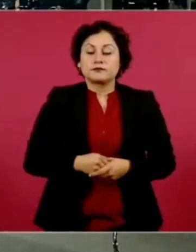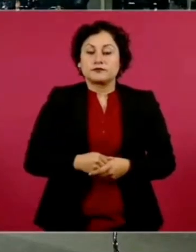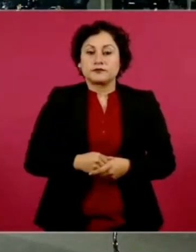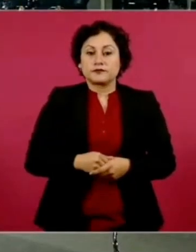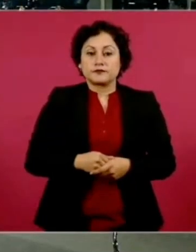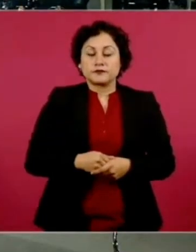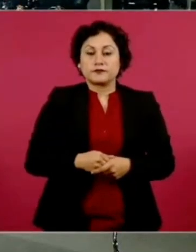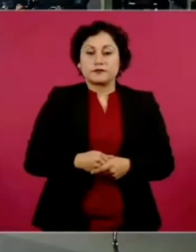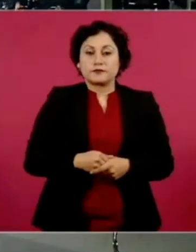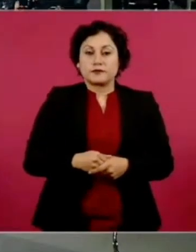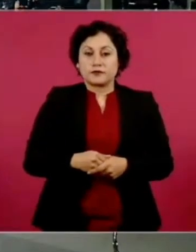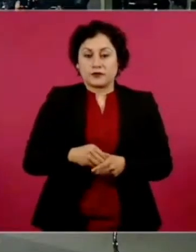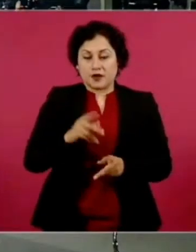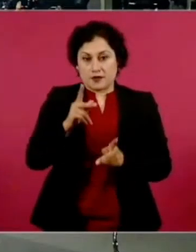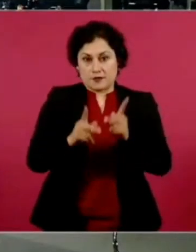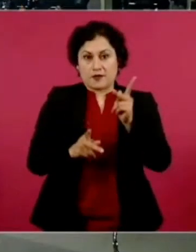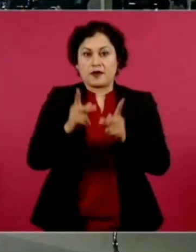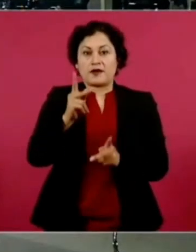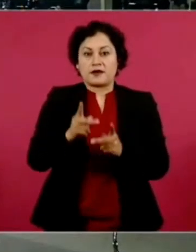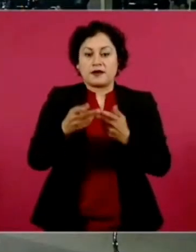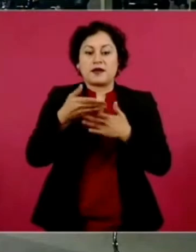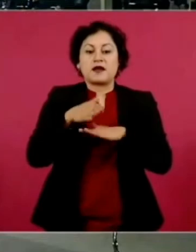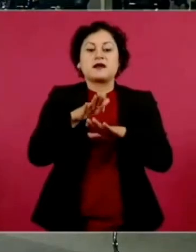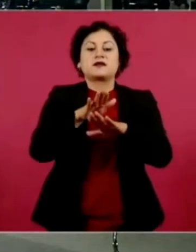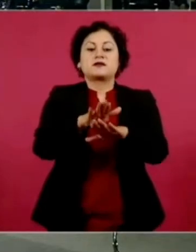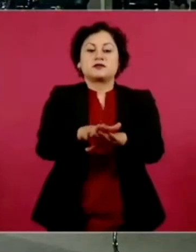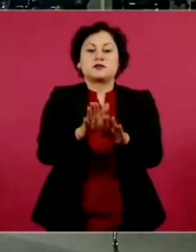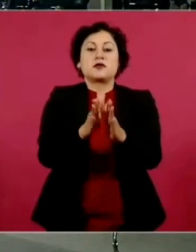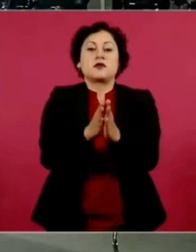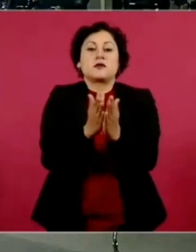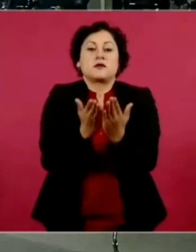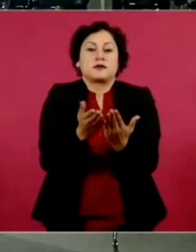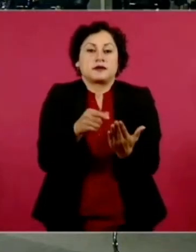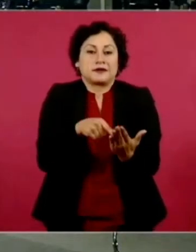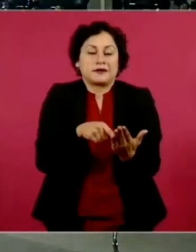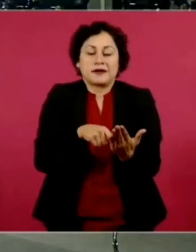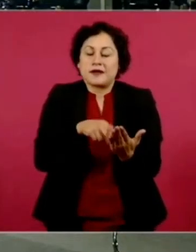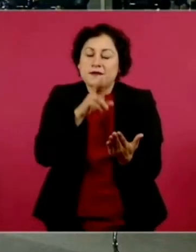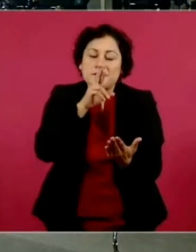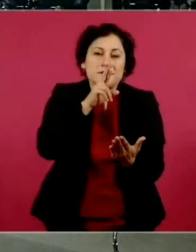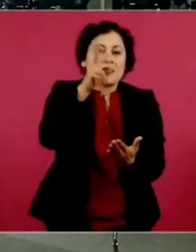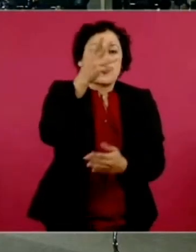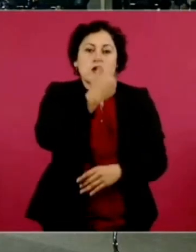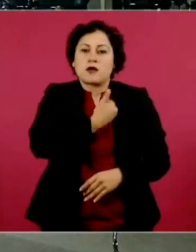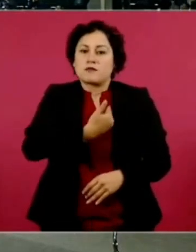hablar del mejor presidente. Es que aquí está